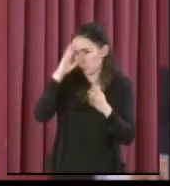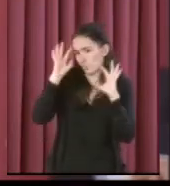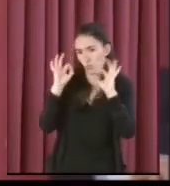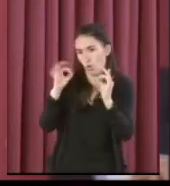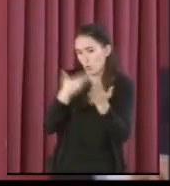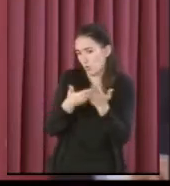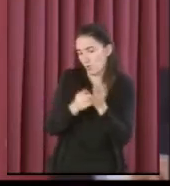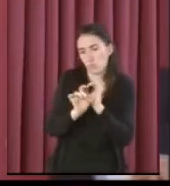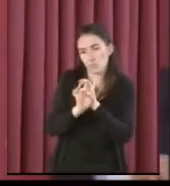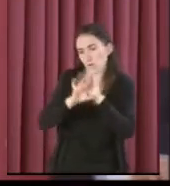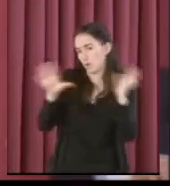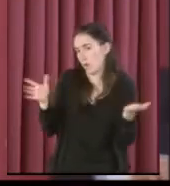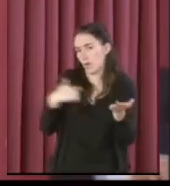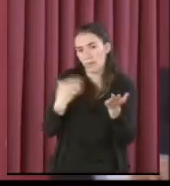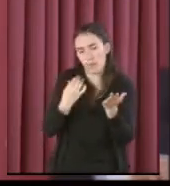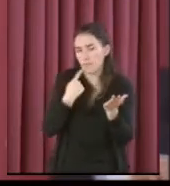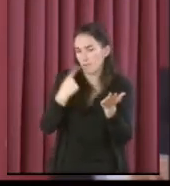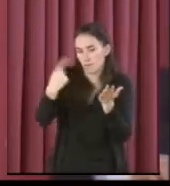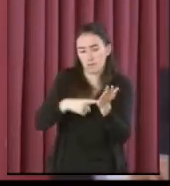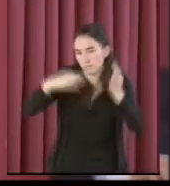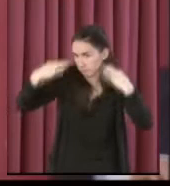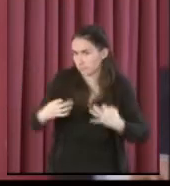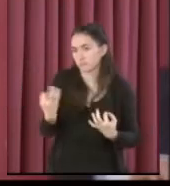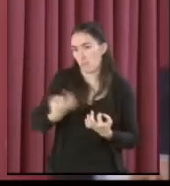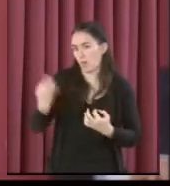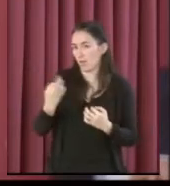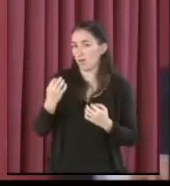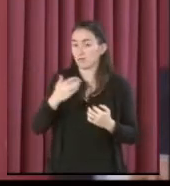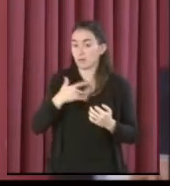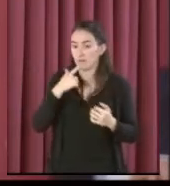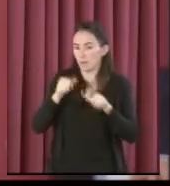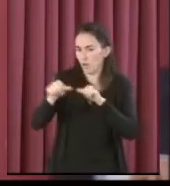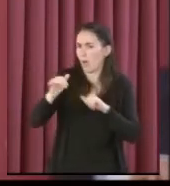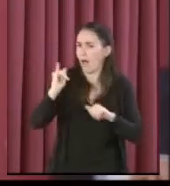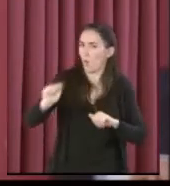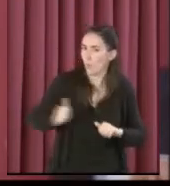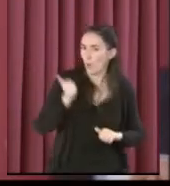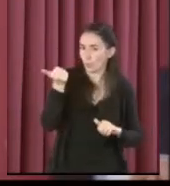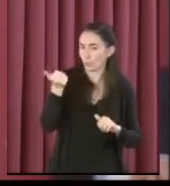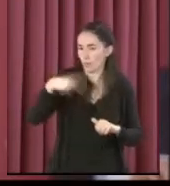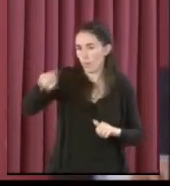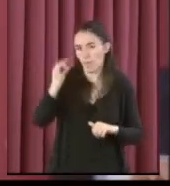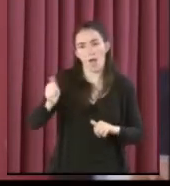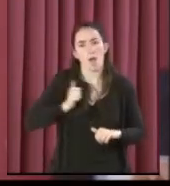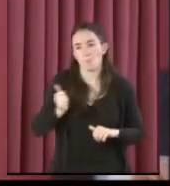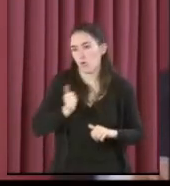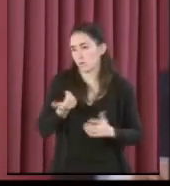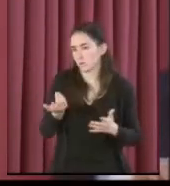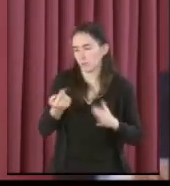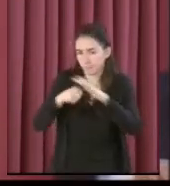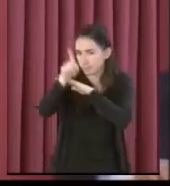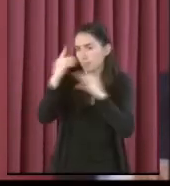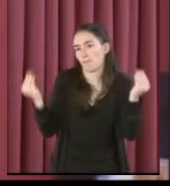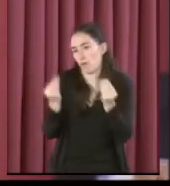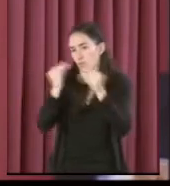hacerlo y porque su reconocimiento implica oportunidades que tenemos para ser capaces de aprovechar. Este